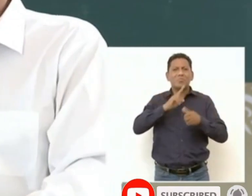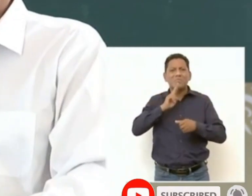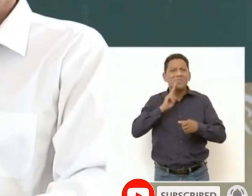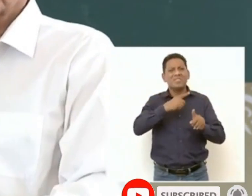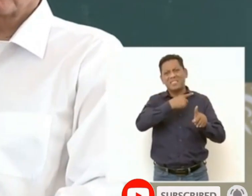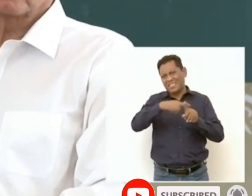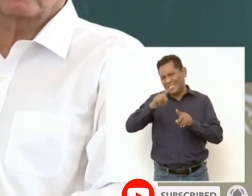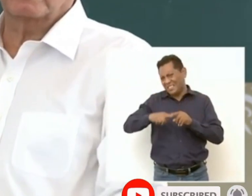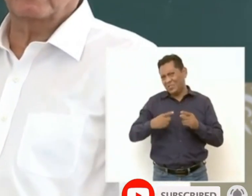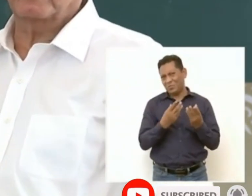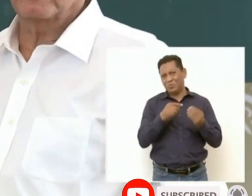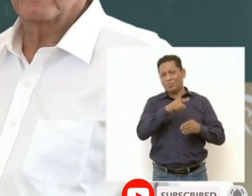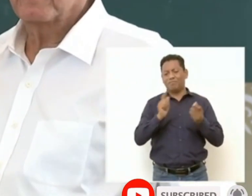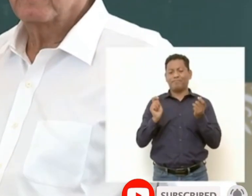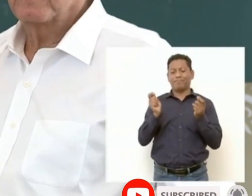ellos